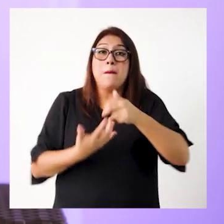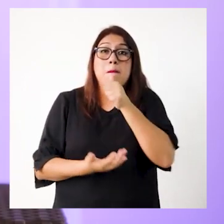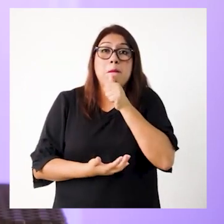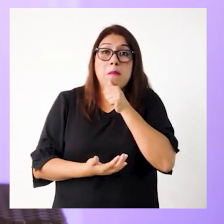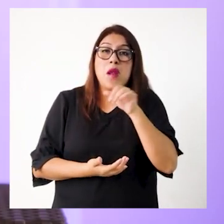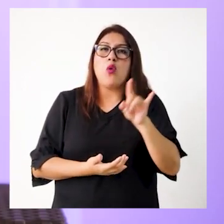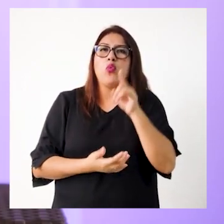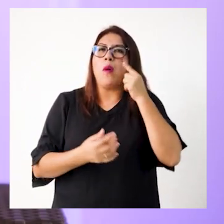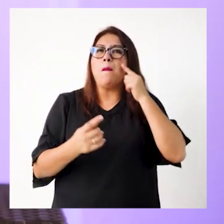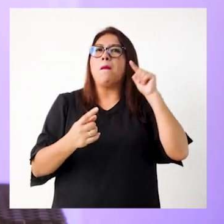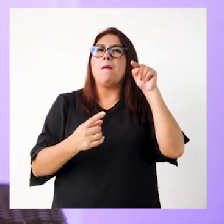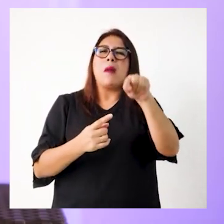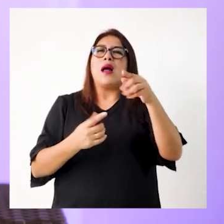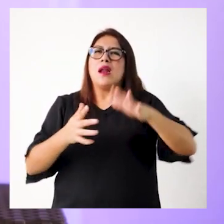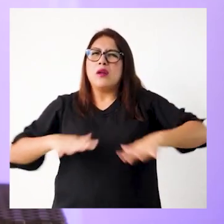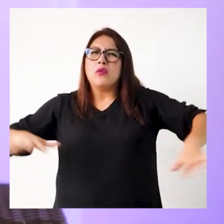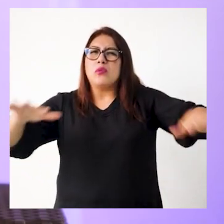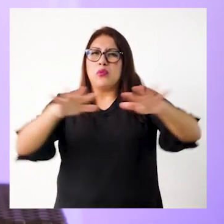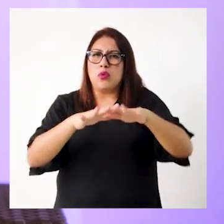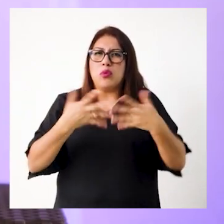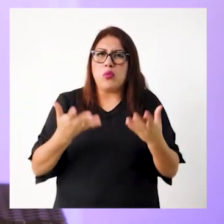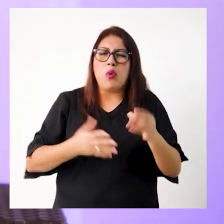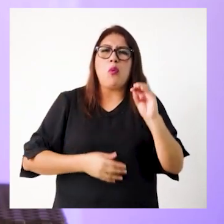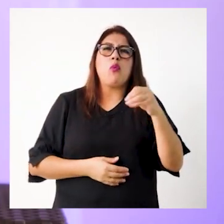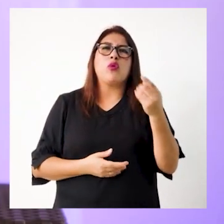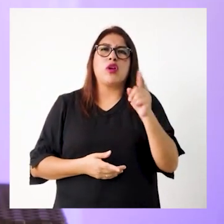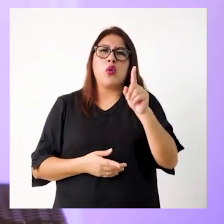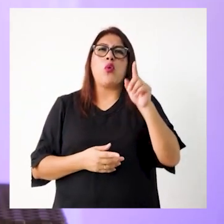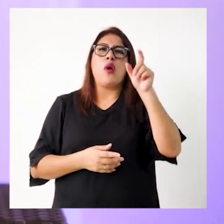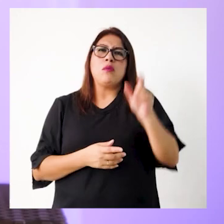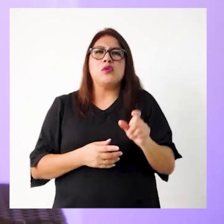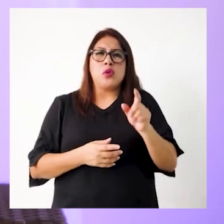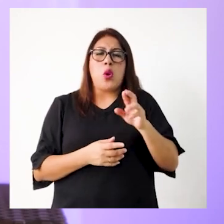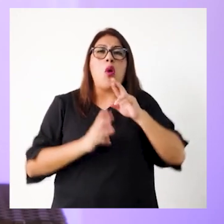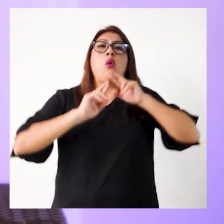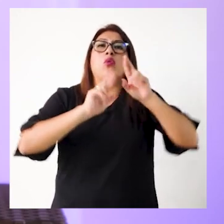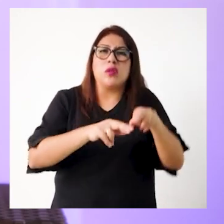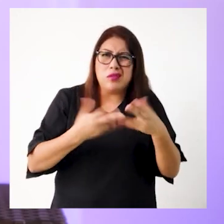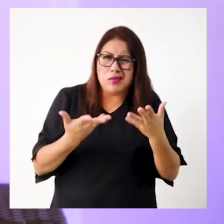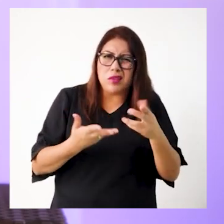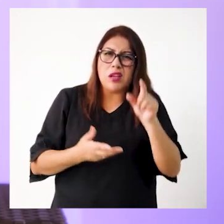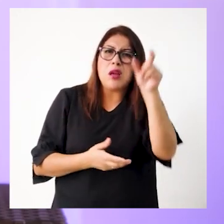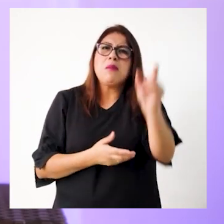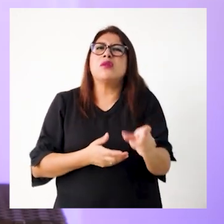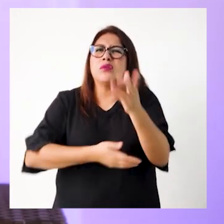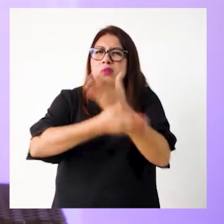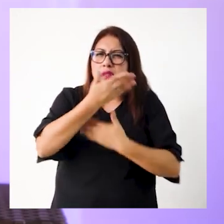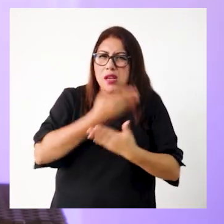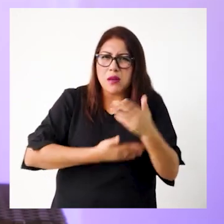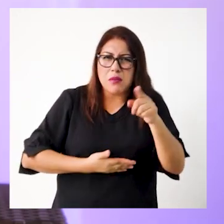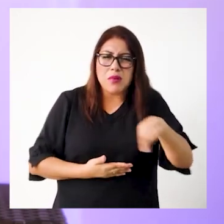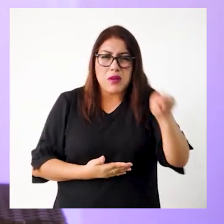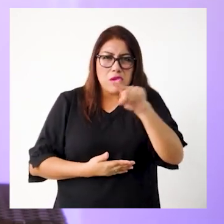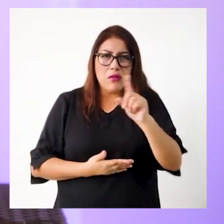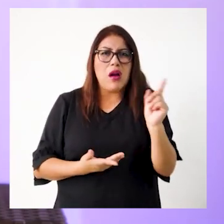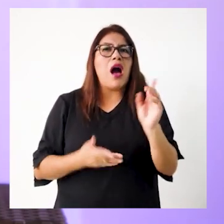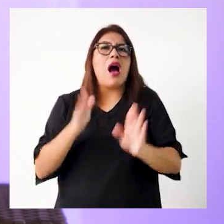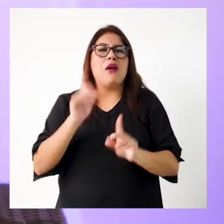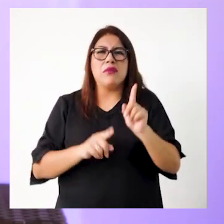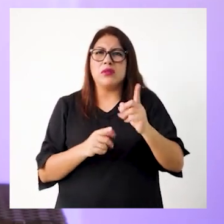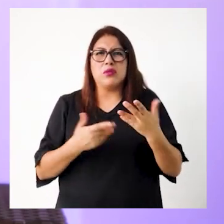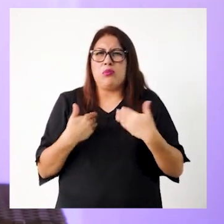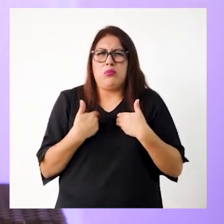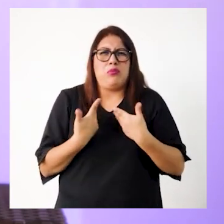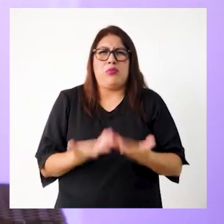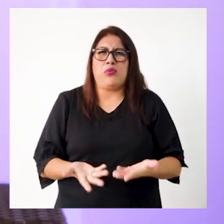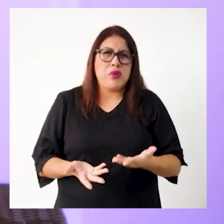Ahora ya no puedes comunicarte con una persona porque te contesta un robot y la persona con discapacidad no